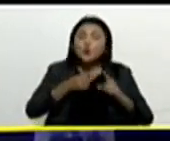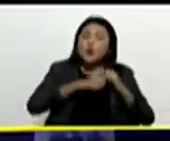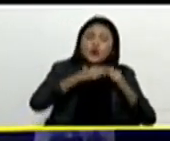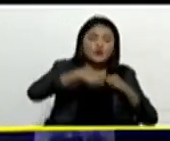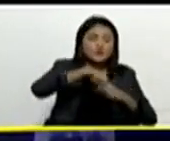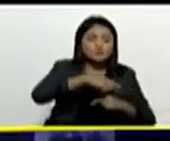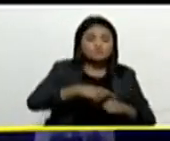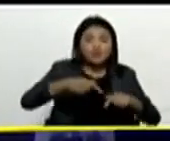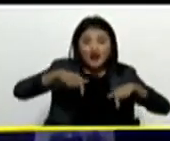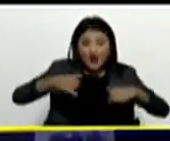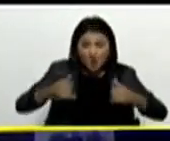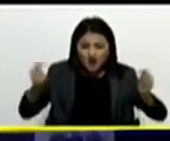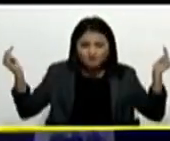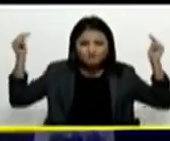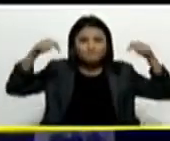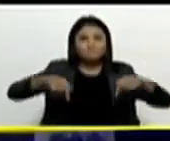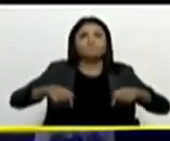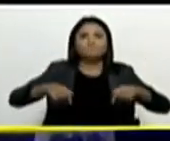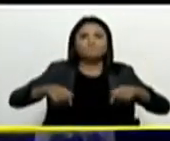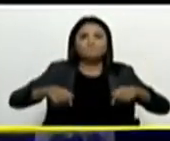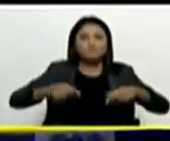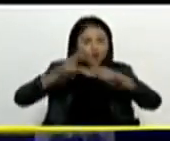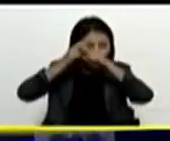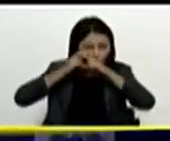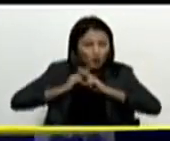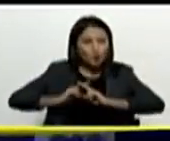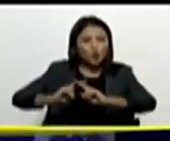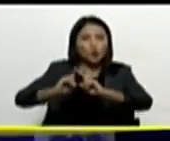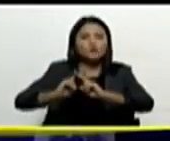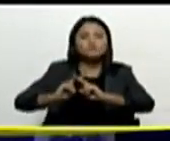a quien honor merece, al comandante